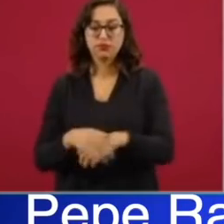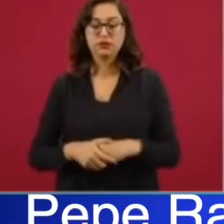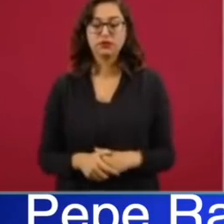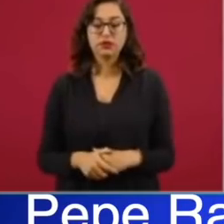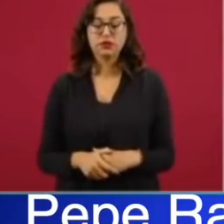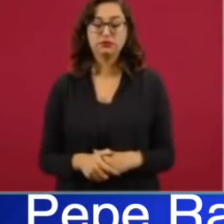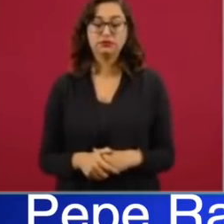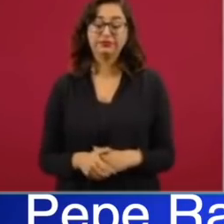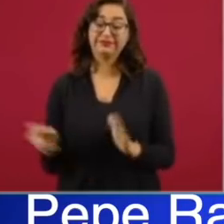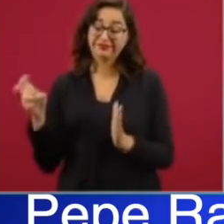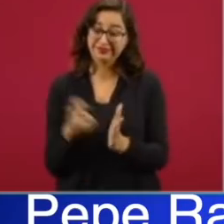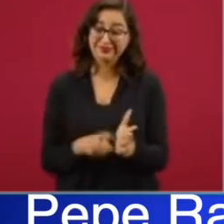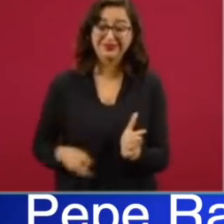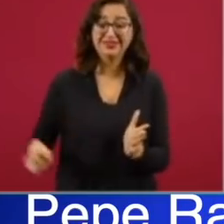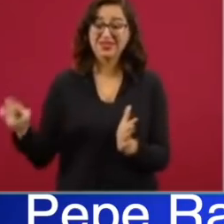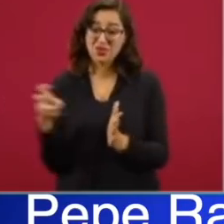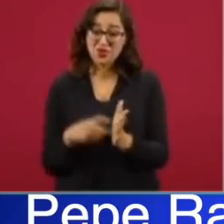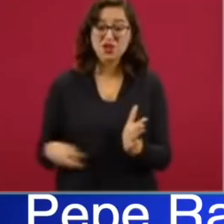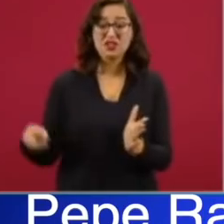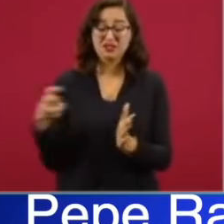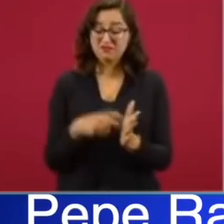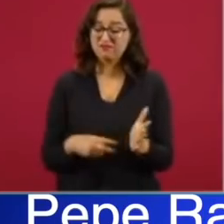y corregir esos